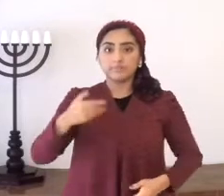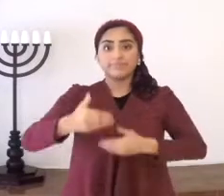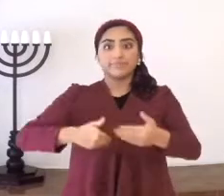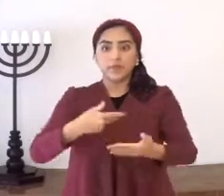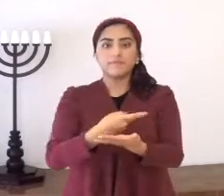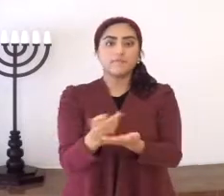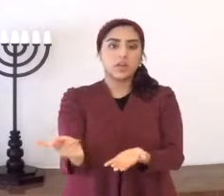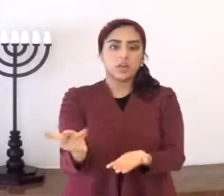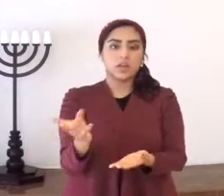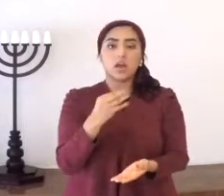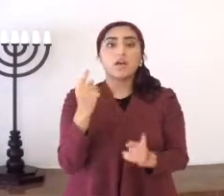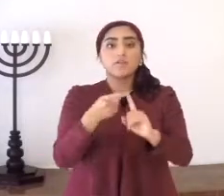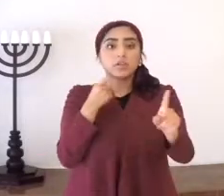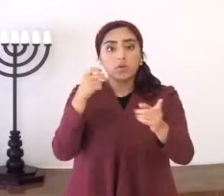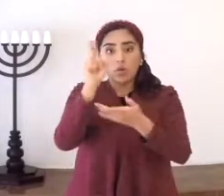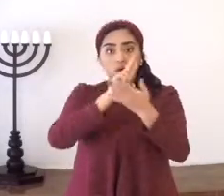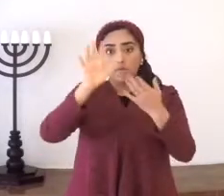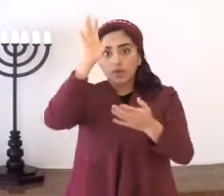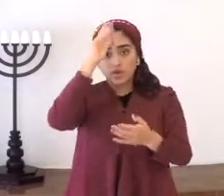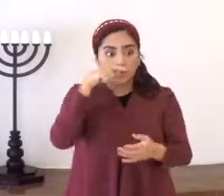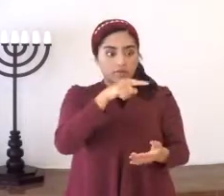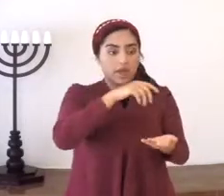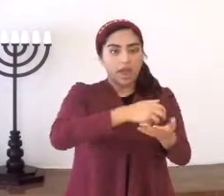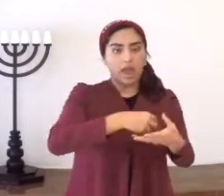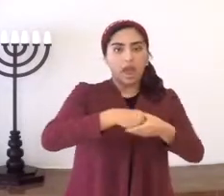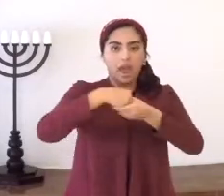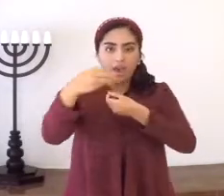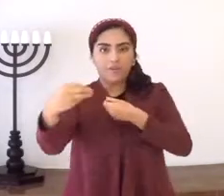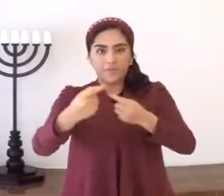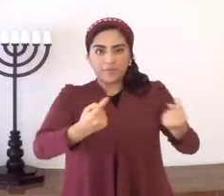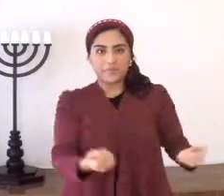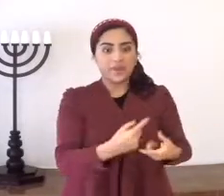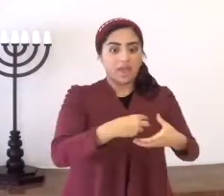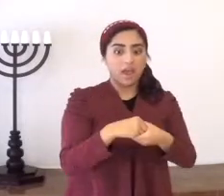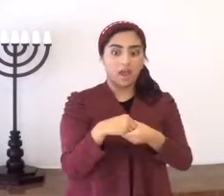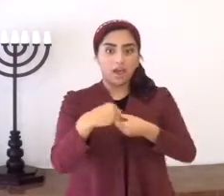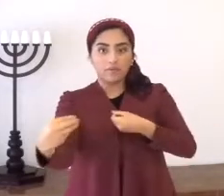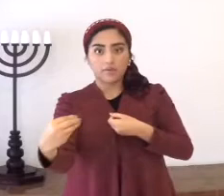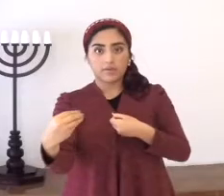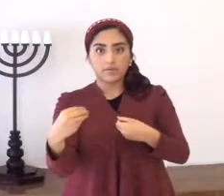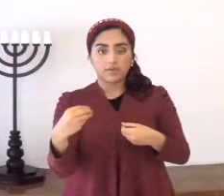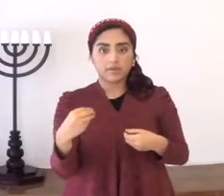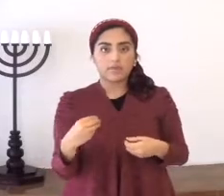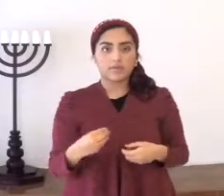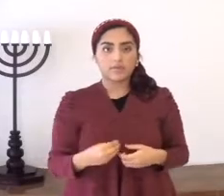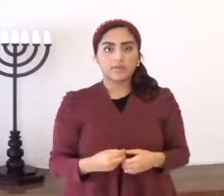Mashiach y después se reprueba. Y de donde el Eterno lo sacó,